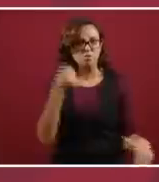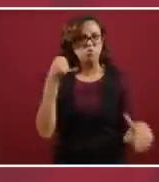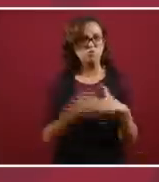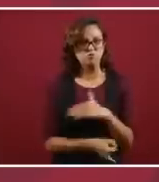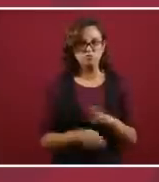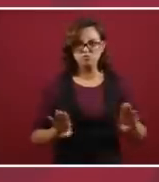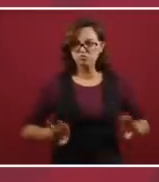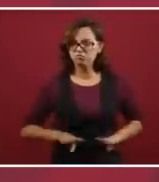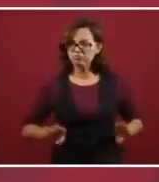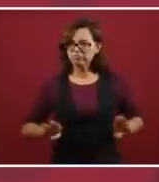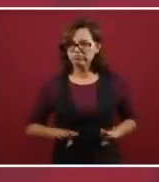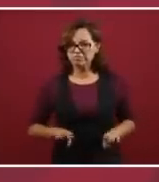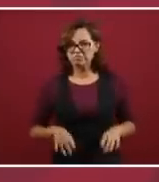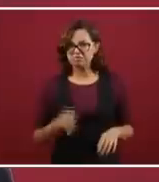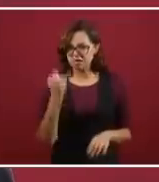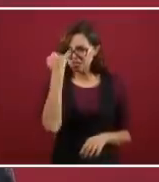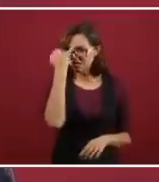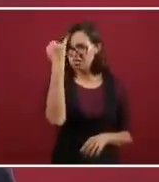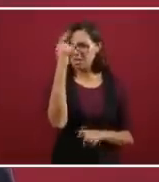No es